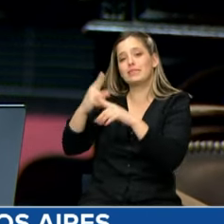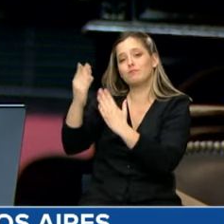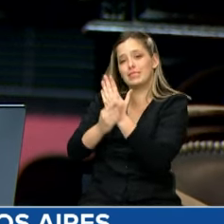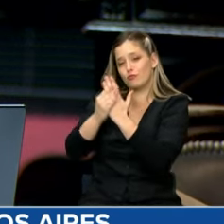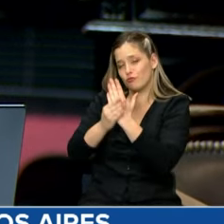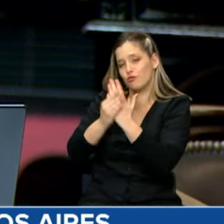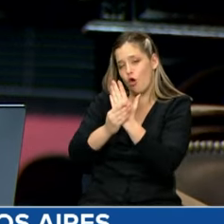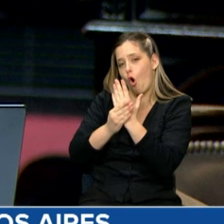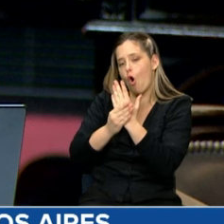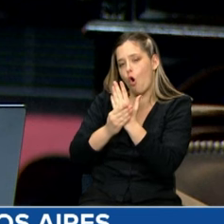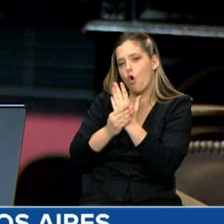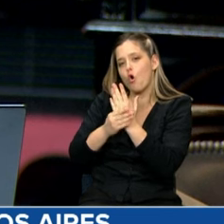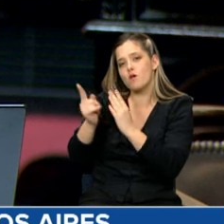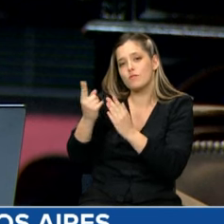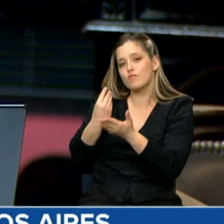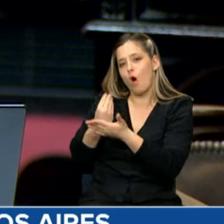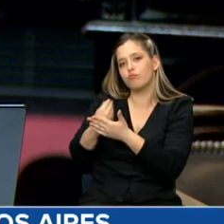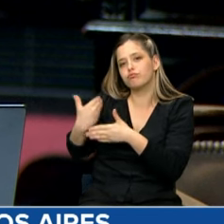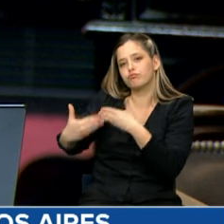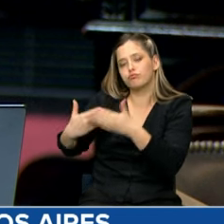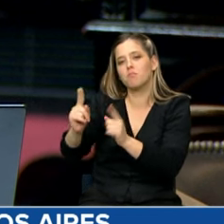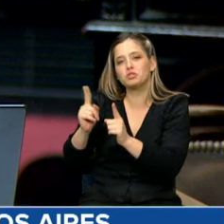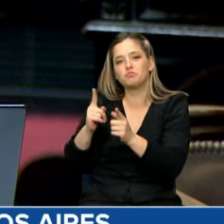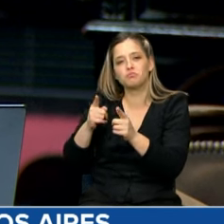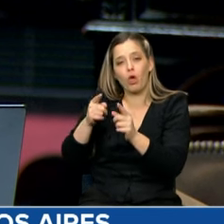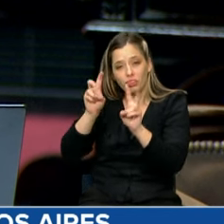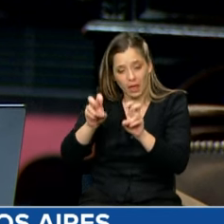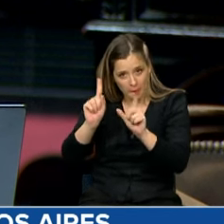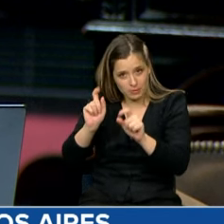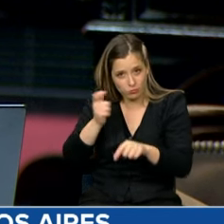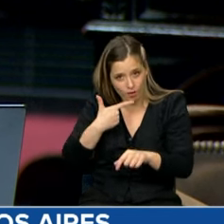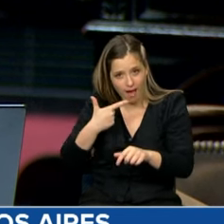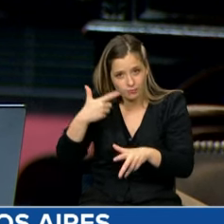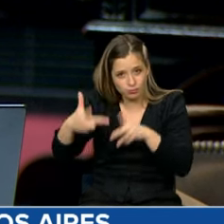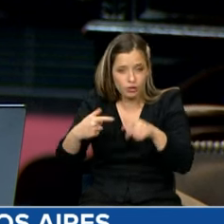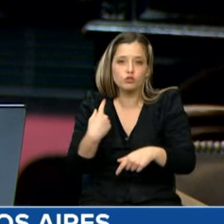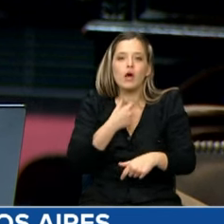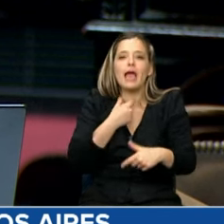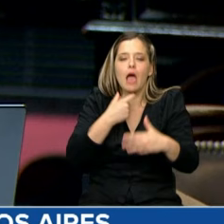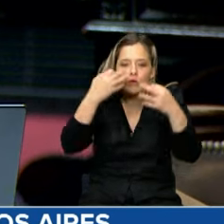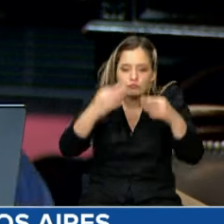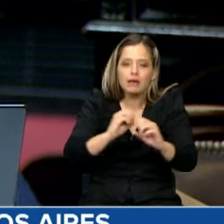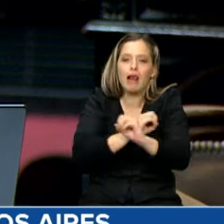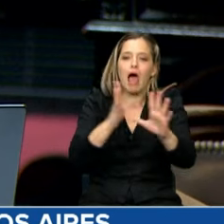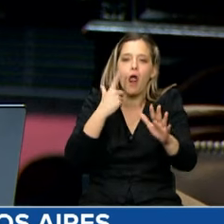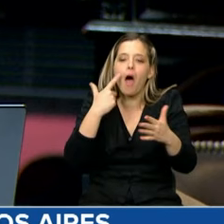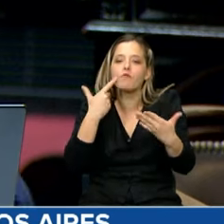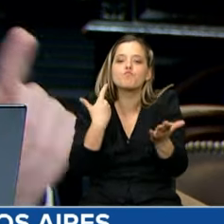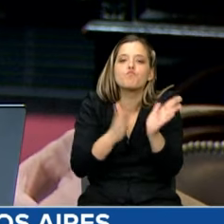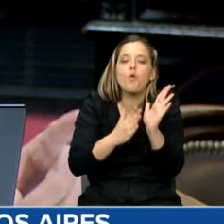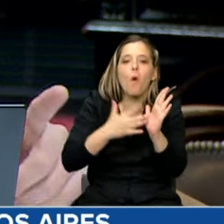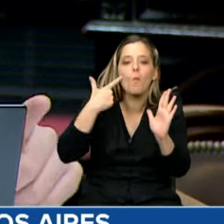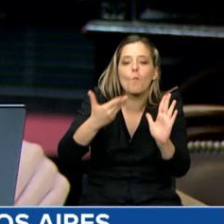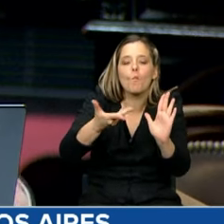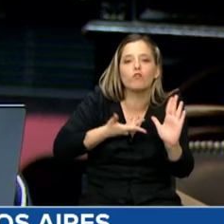tiempo eh En relación a los gasoductos nosotros quisimos que se hagan con transparencia porque también necesitamos no solo esos